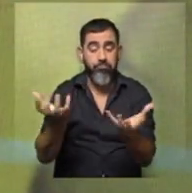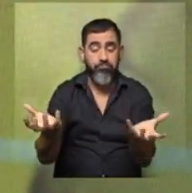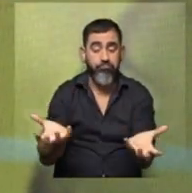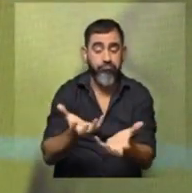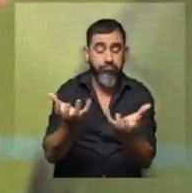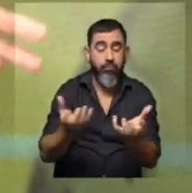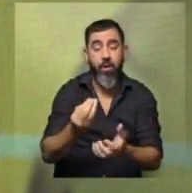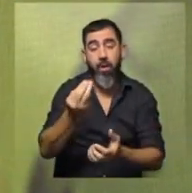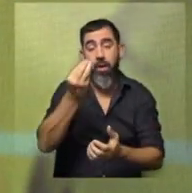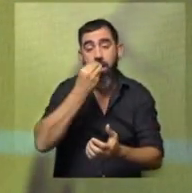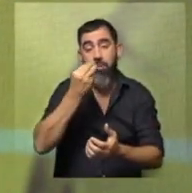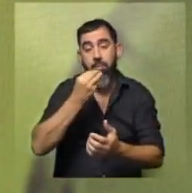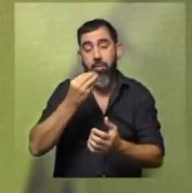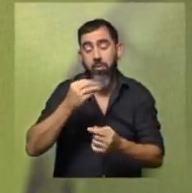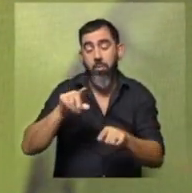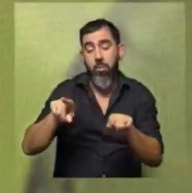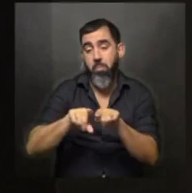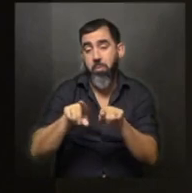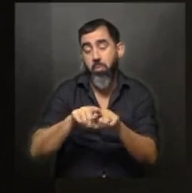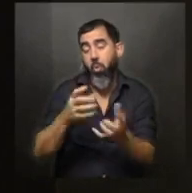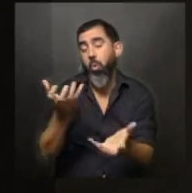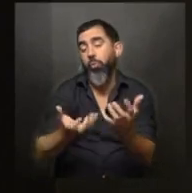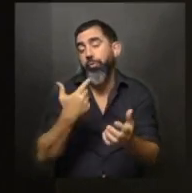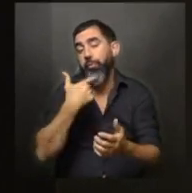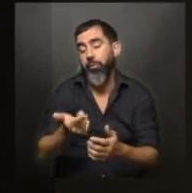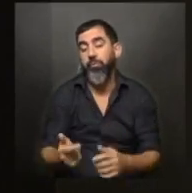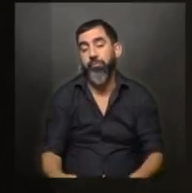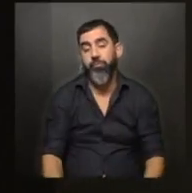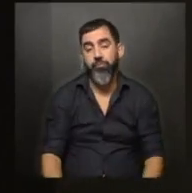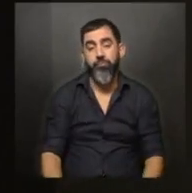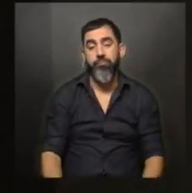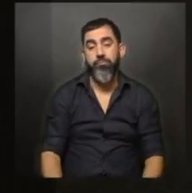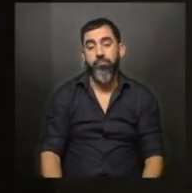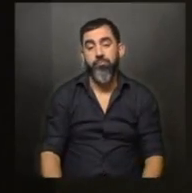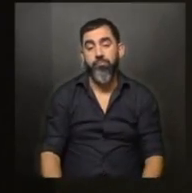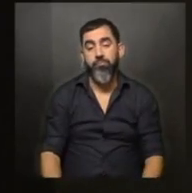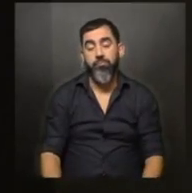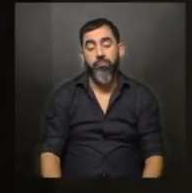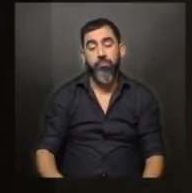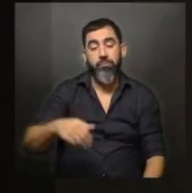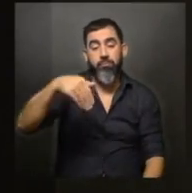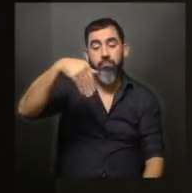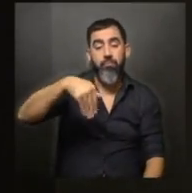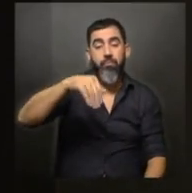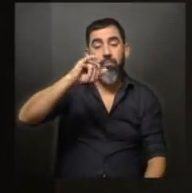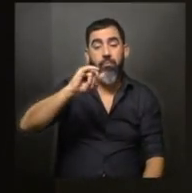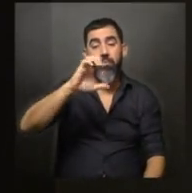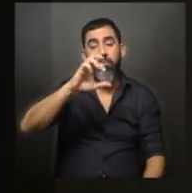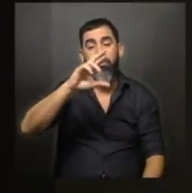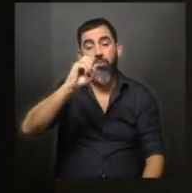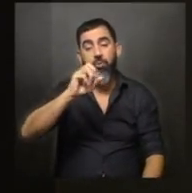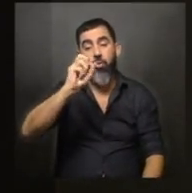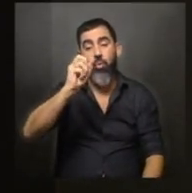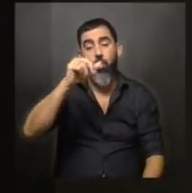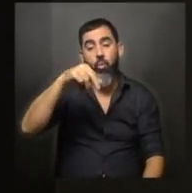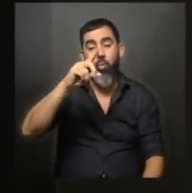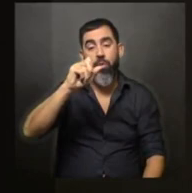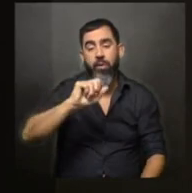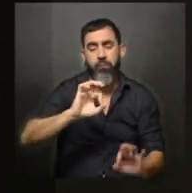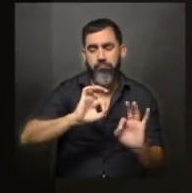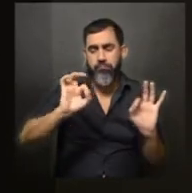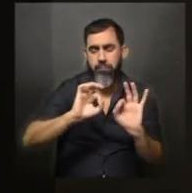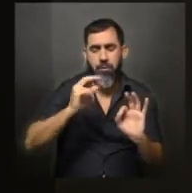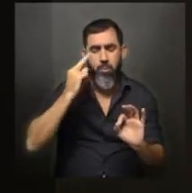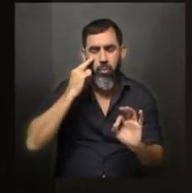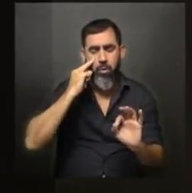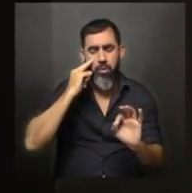este caso, alimentos por métodos tradicionales. Claro, lo que nos decía Horacio justamente era que las microondas son incapaces de generar rotura de enlaces